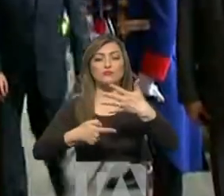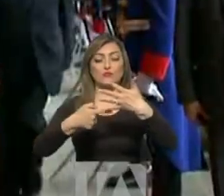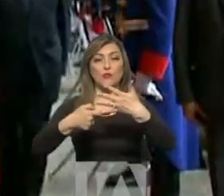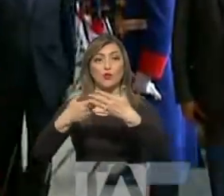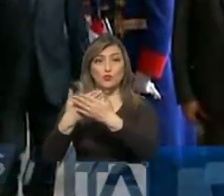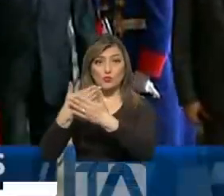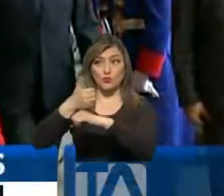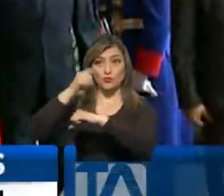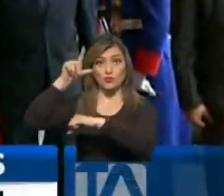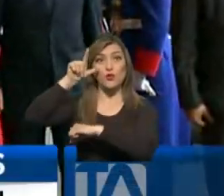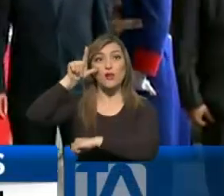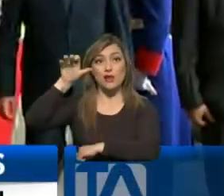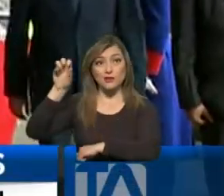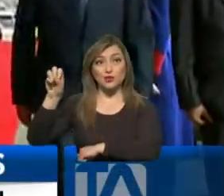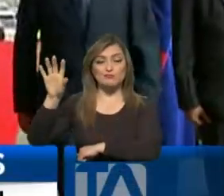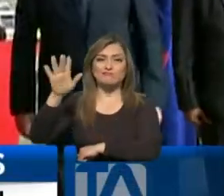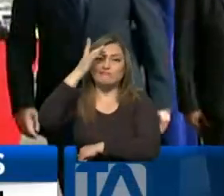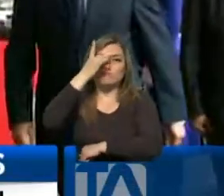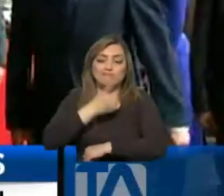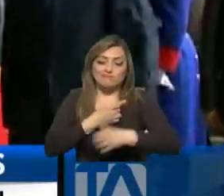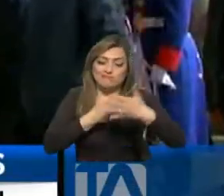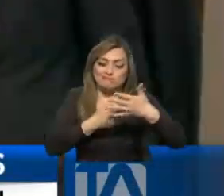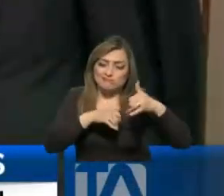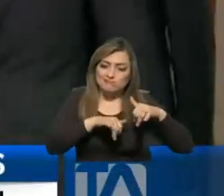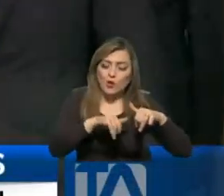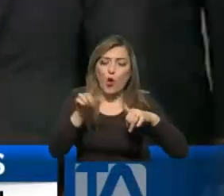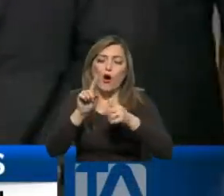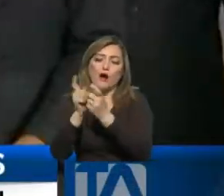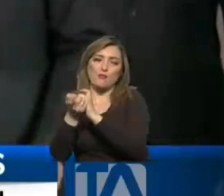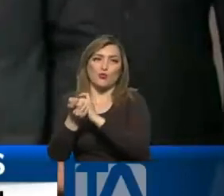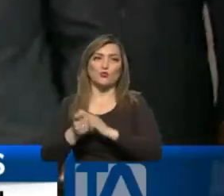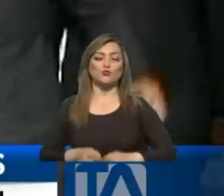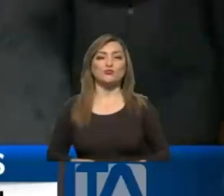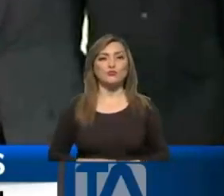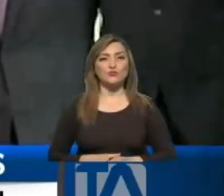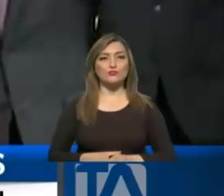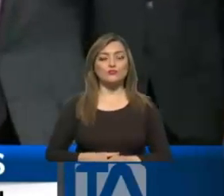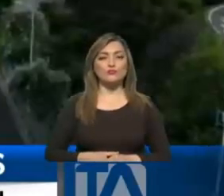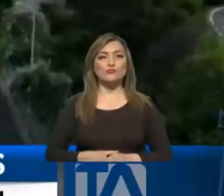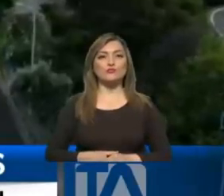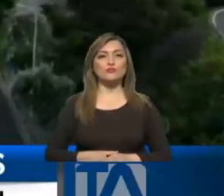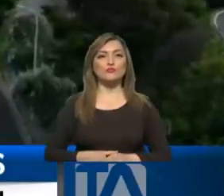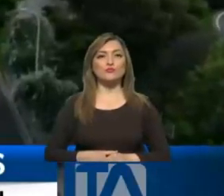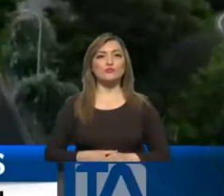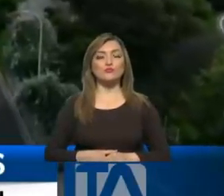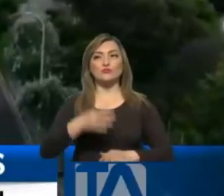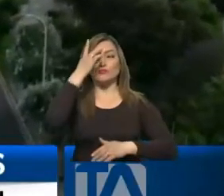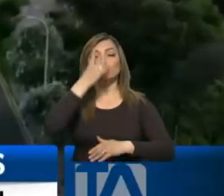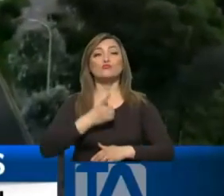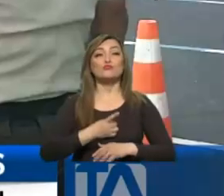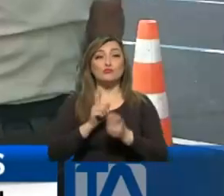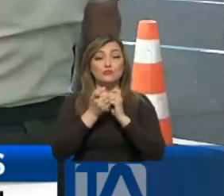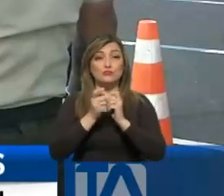nuevas autoridades y serán ellas las que decidan ratificarlas o cambiarlas. Aunque al momento apuntan que las medidas adoptadas han